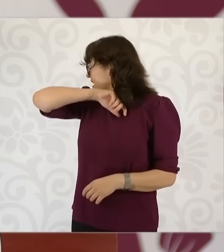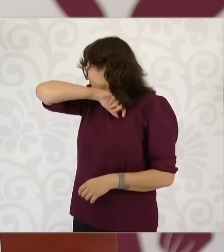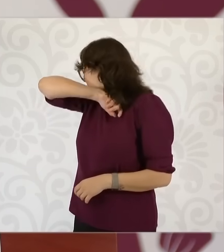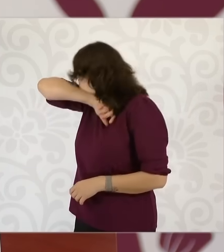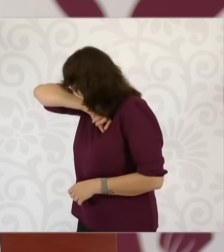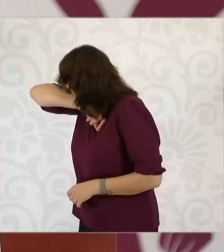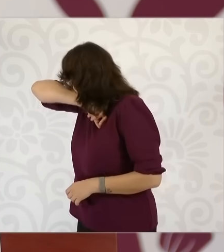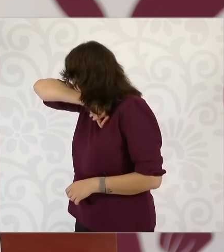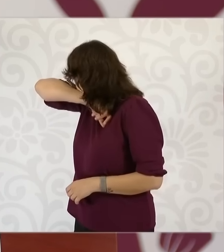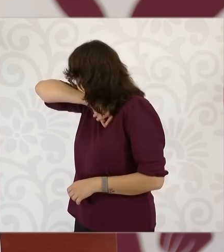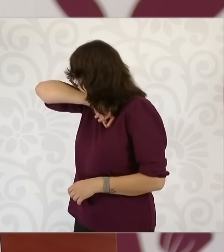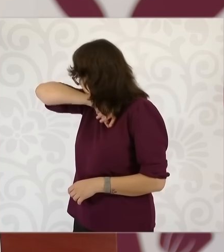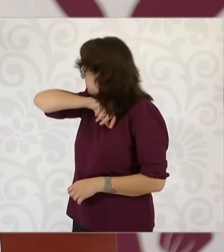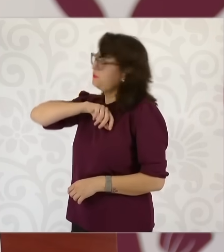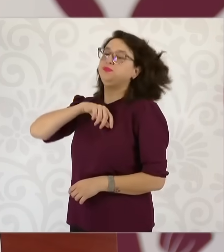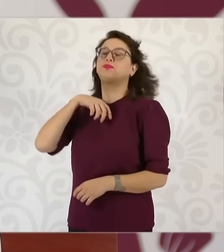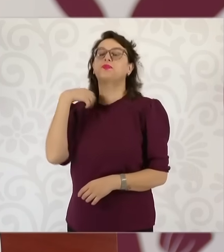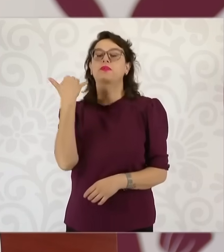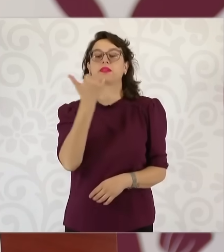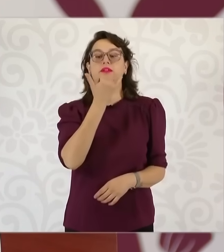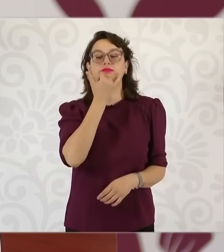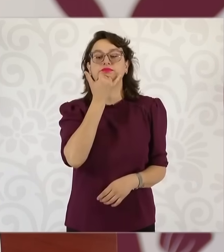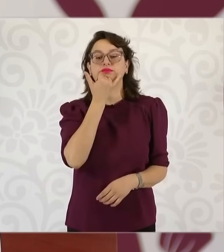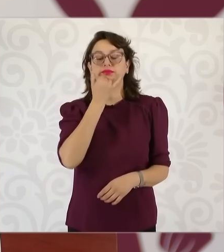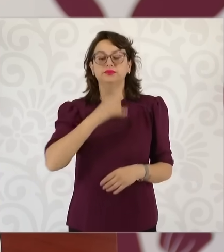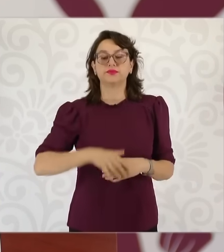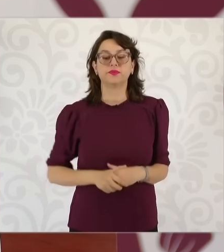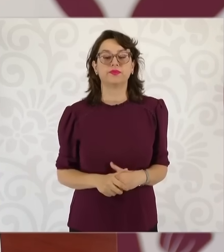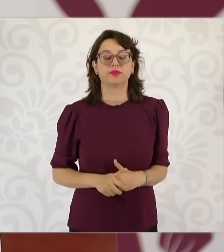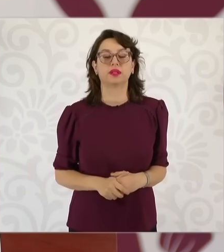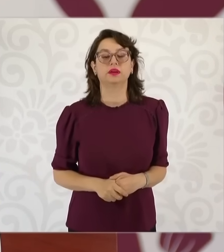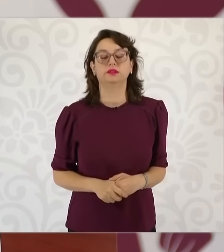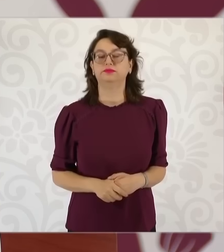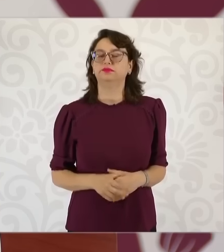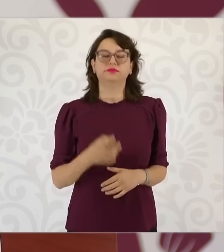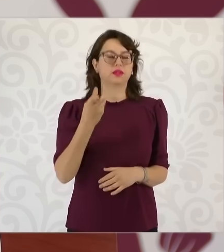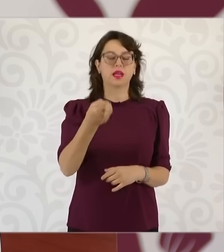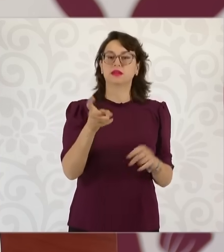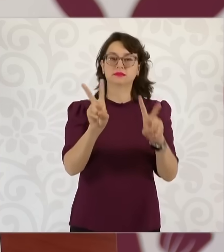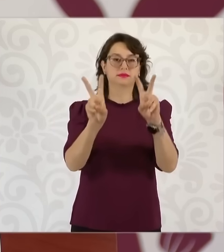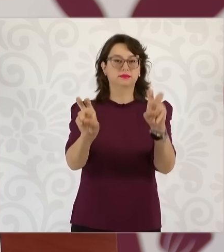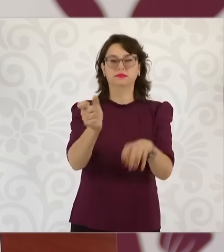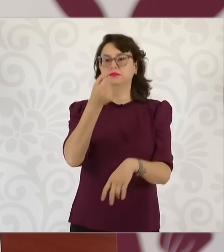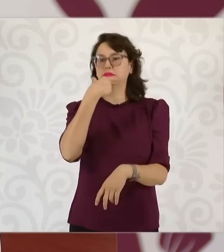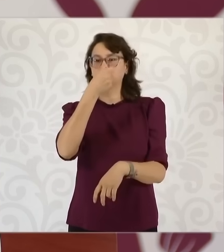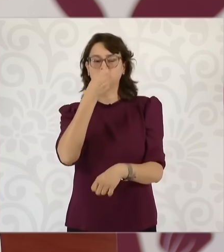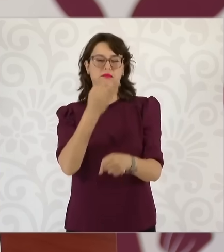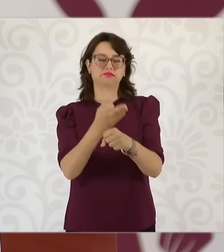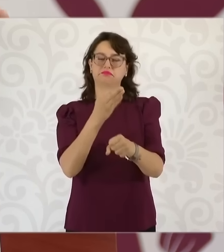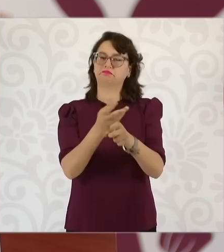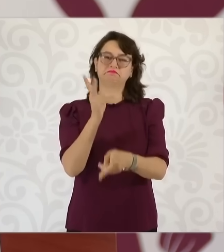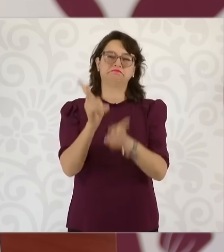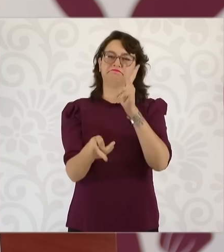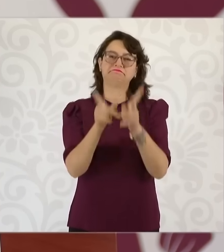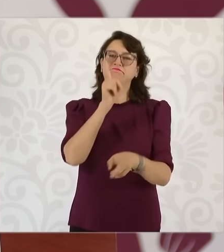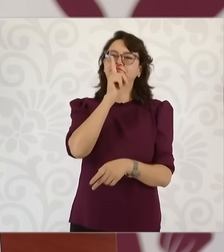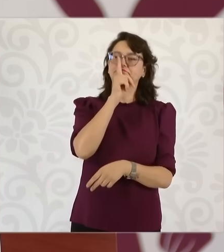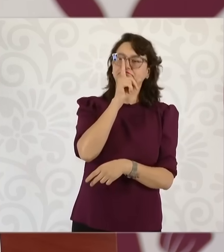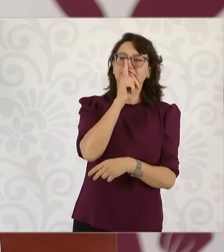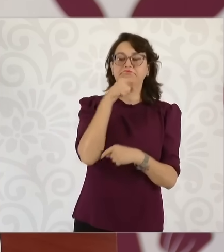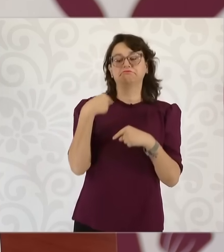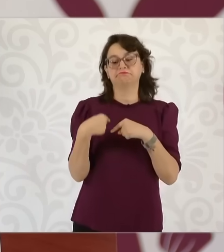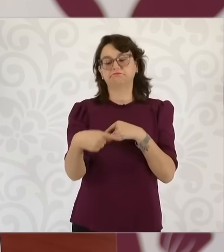de medicamentos. Lo que planteamos son varios temas del convenio que se tiene que firmar este año, de cómo ha